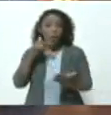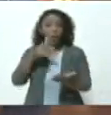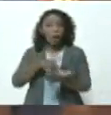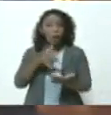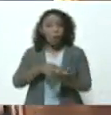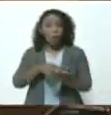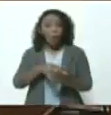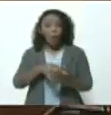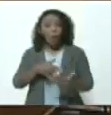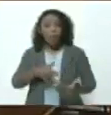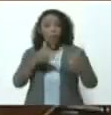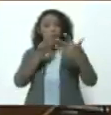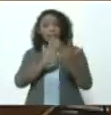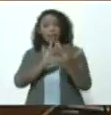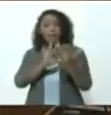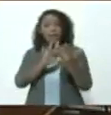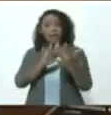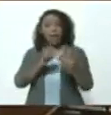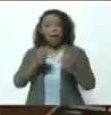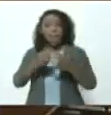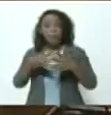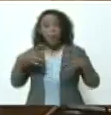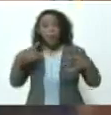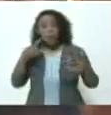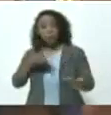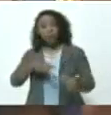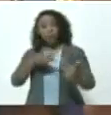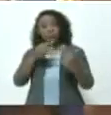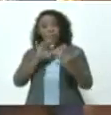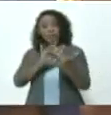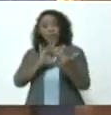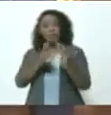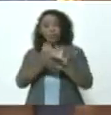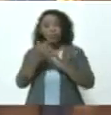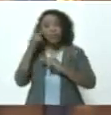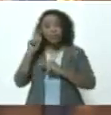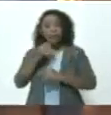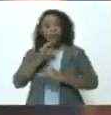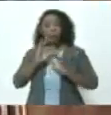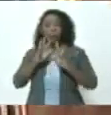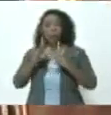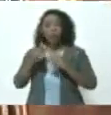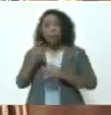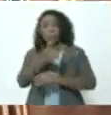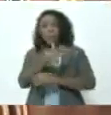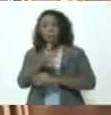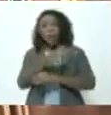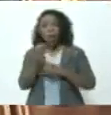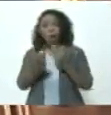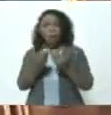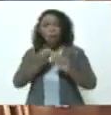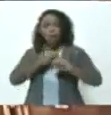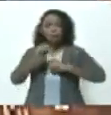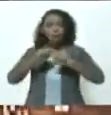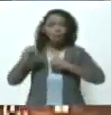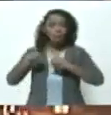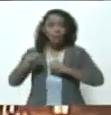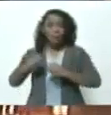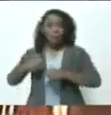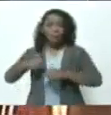virtual, de campo virtual, porque queríamos contarle al espectador más o menos cómo era el movimiento de